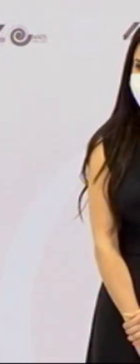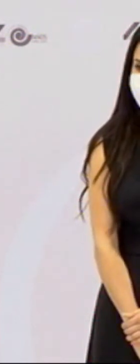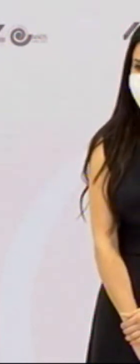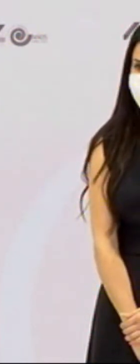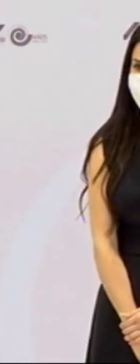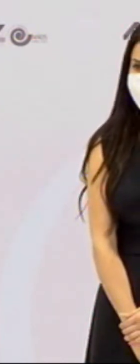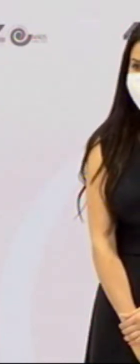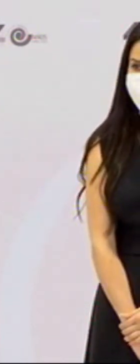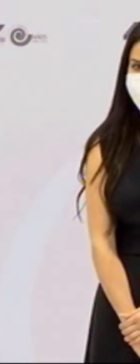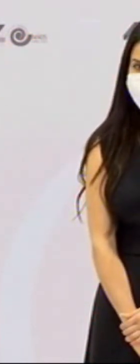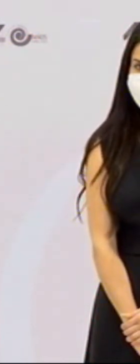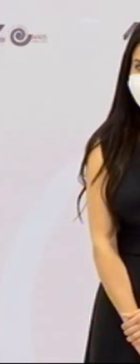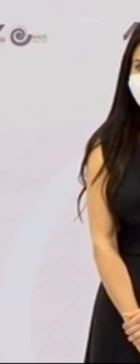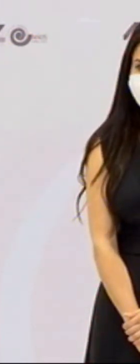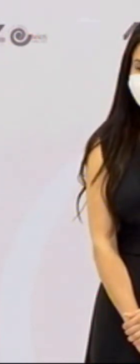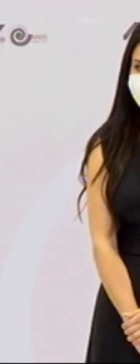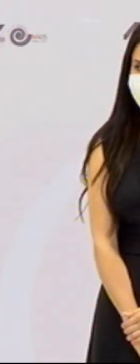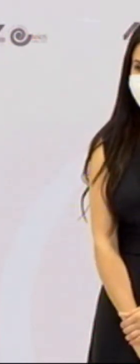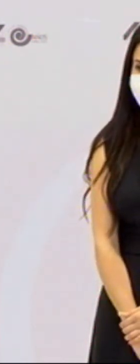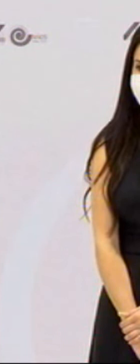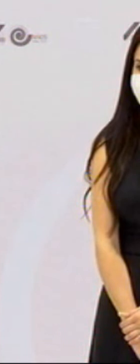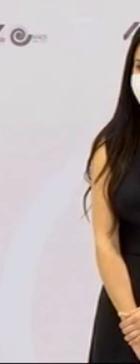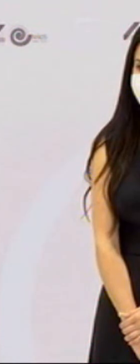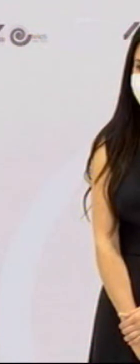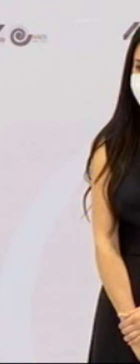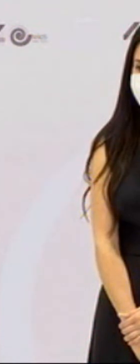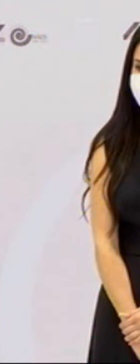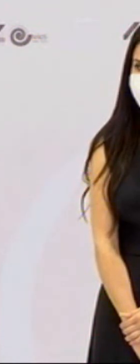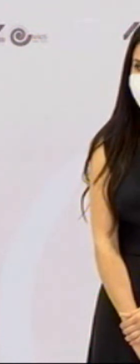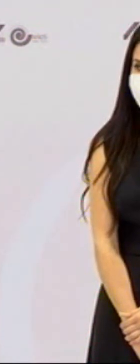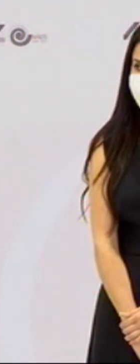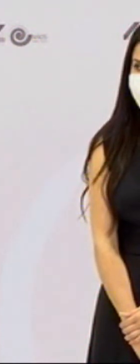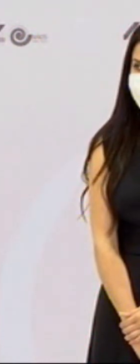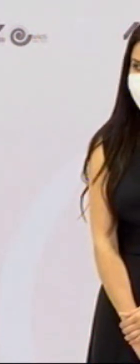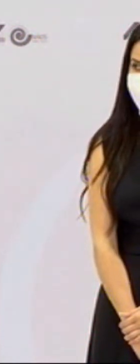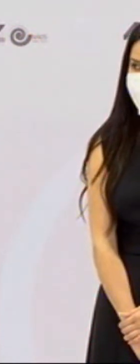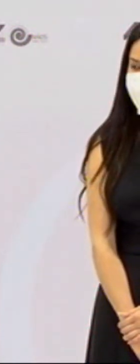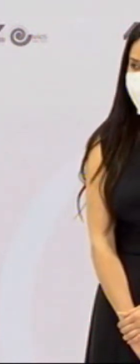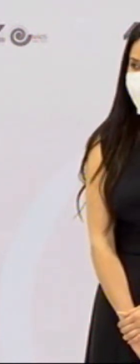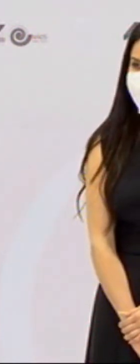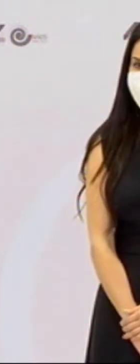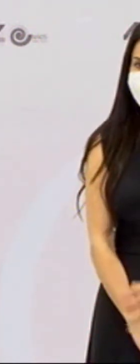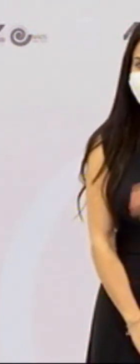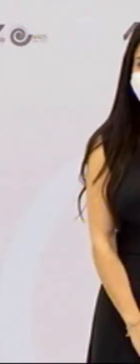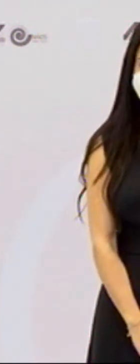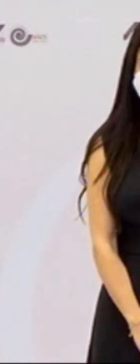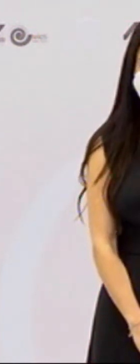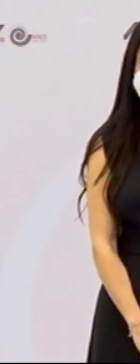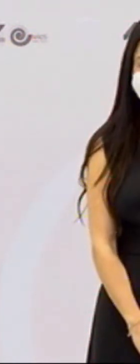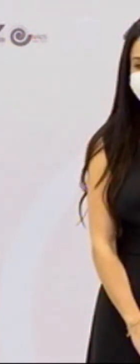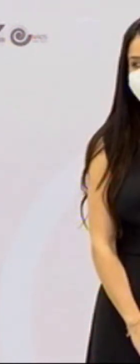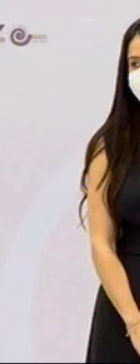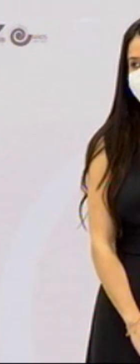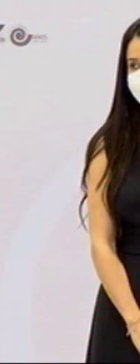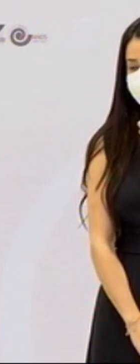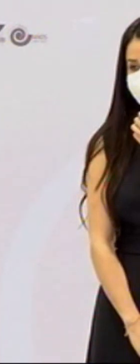tener problemas. Y que ahí precisamente sería bueno que habláramos en el futuro, seguramente